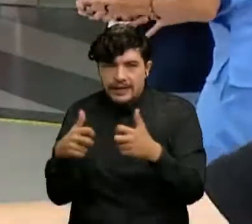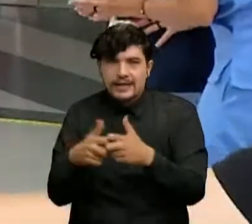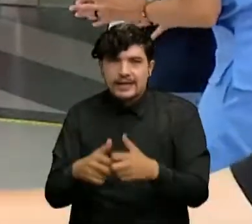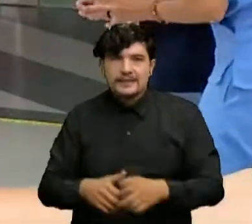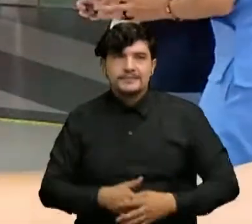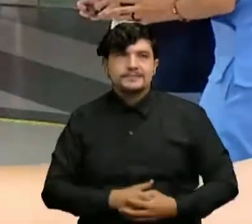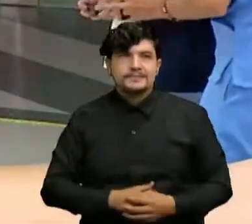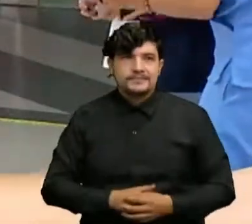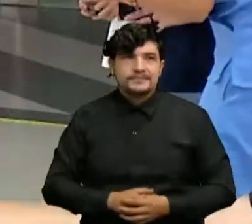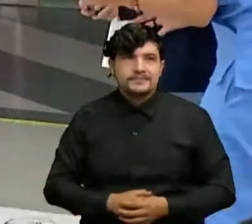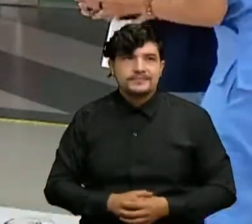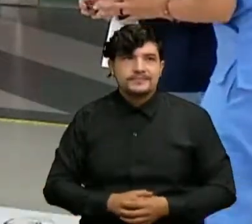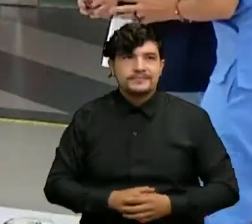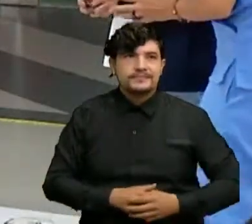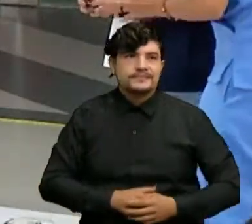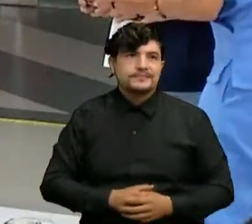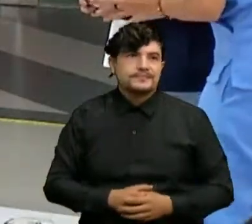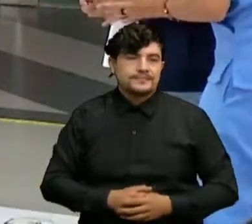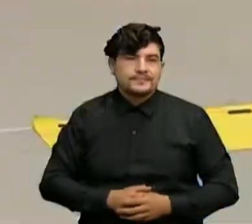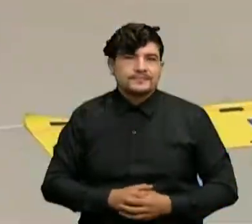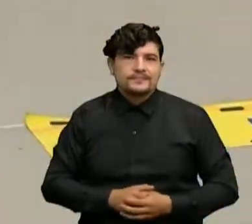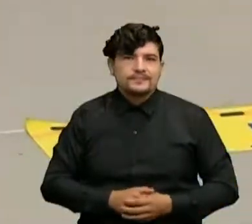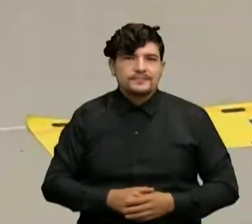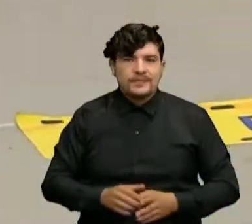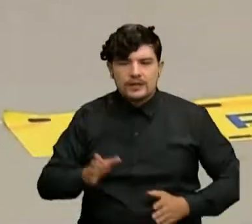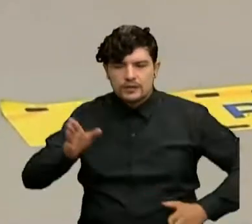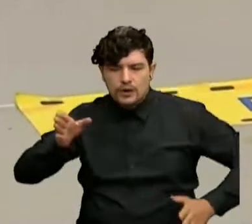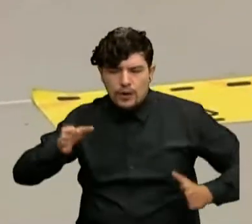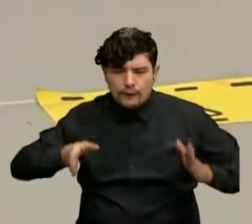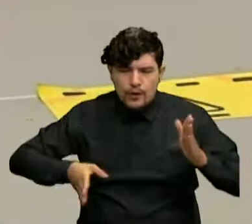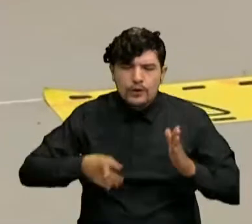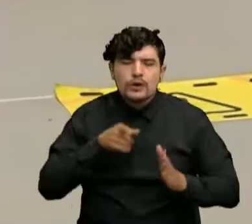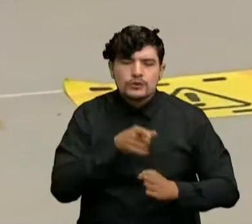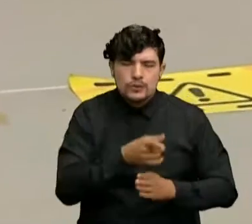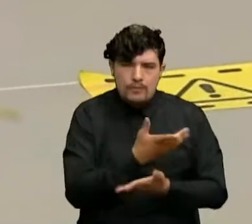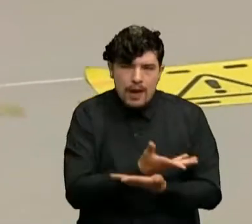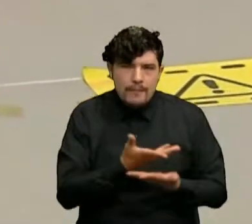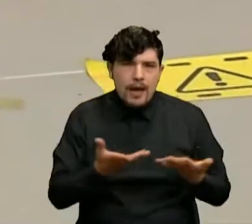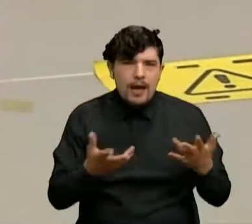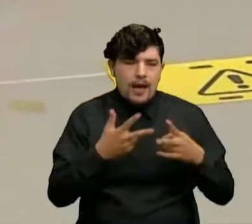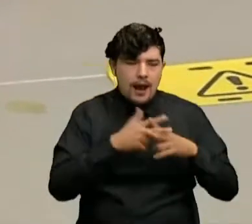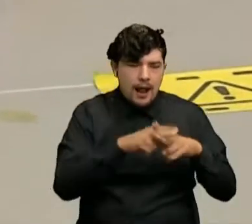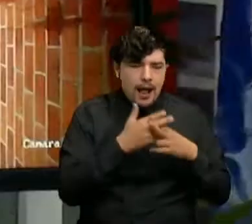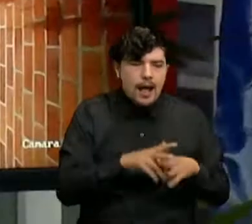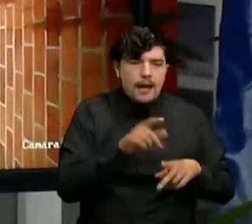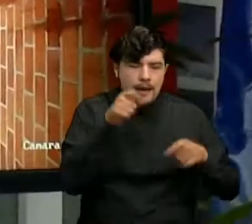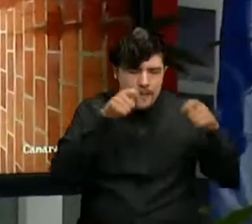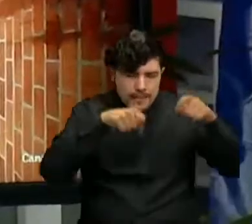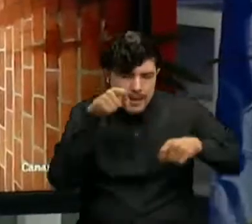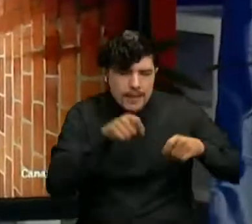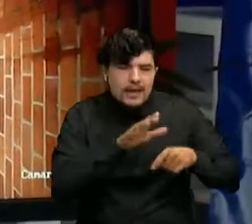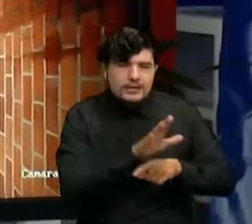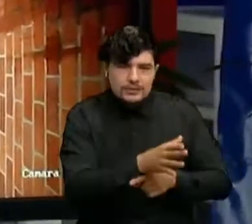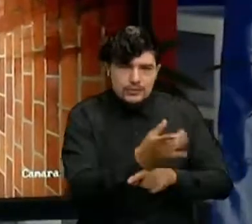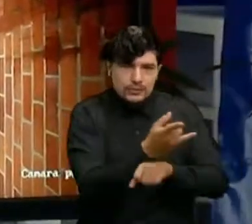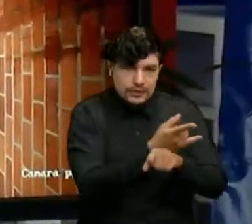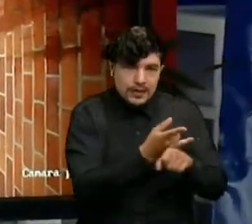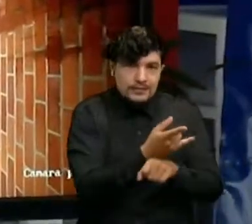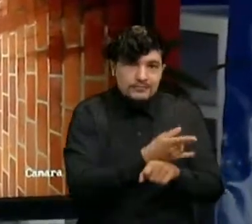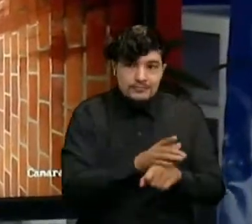elementos principales de un robot y eso es lo que se le enseña a los niños, lo básico,